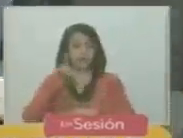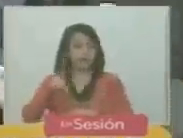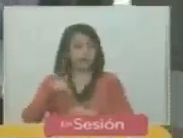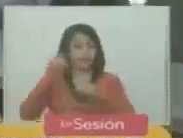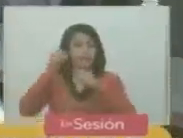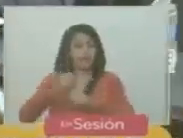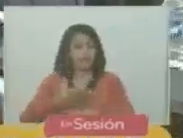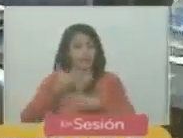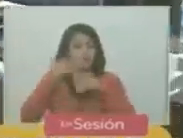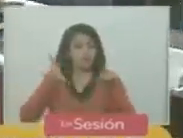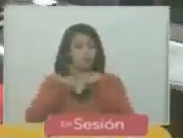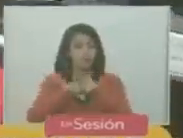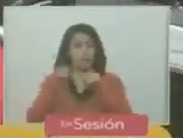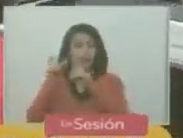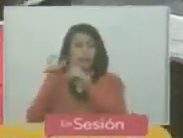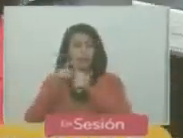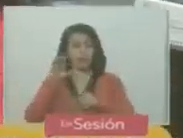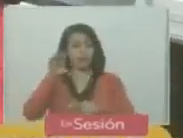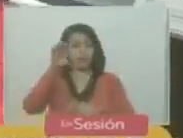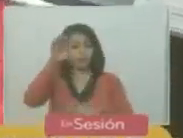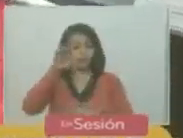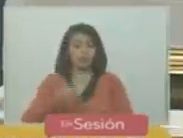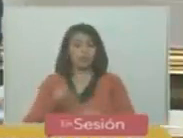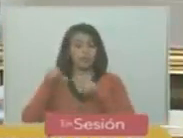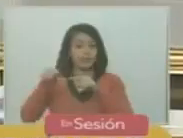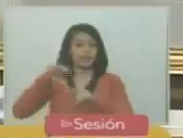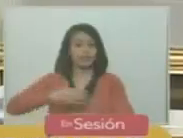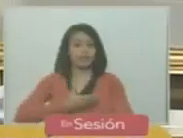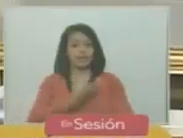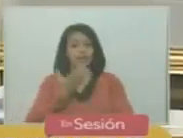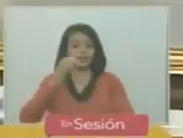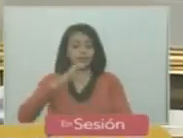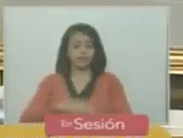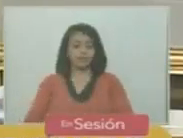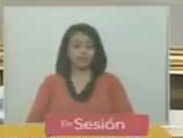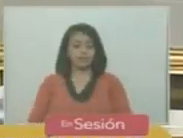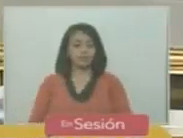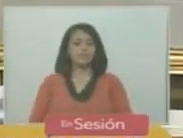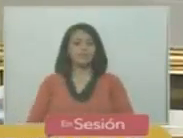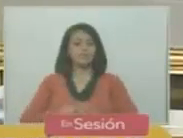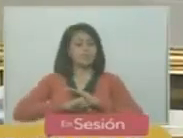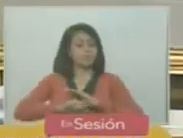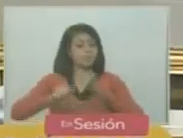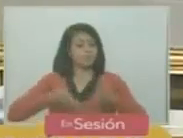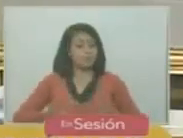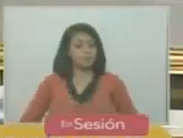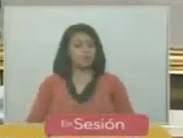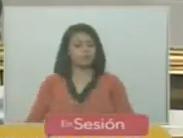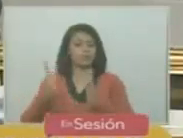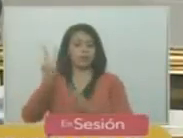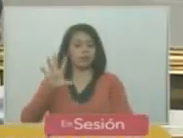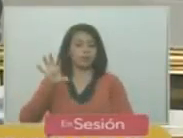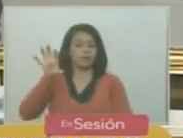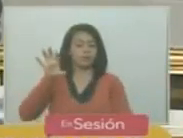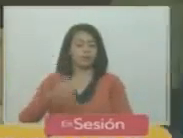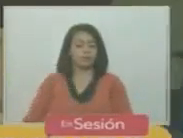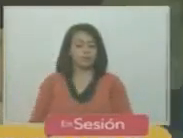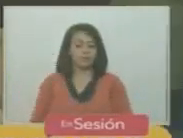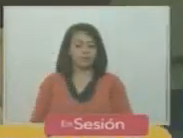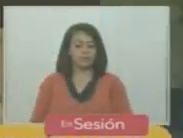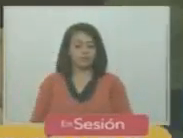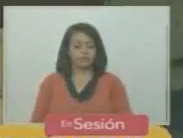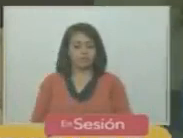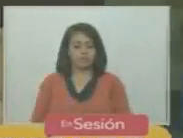la expresión de futuro de esa canción? El partero que ayudó a parir la patria venezolana.